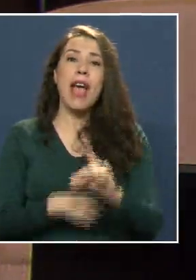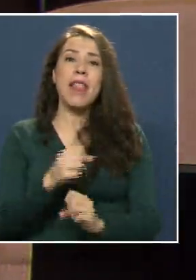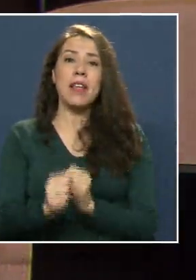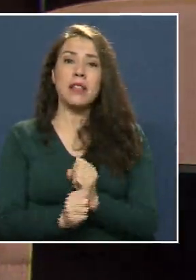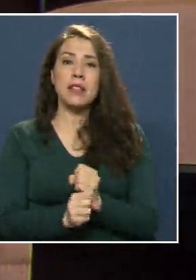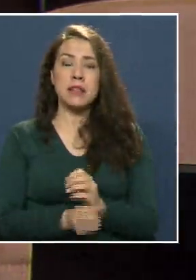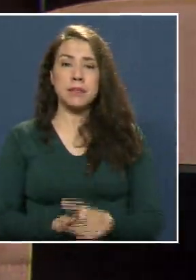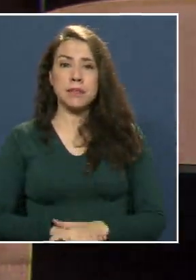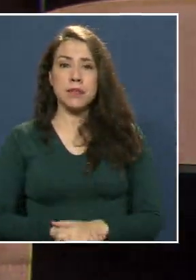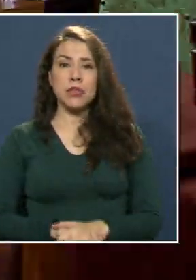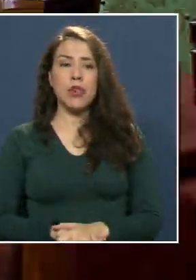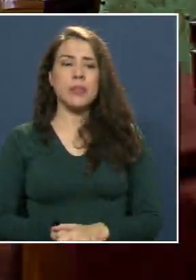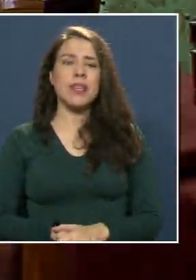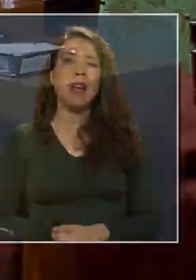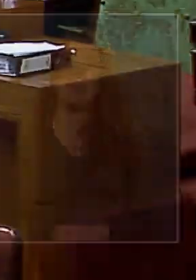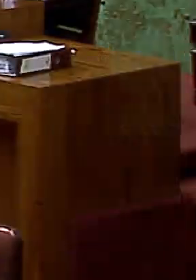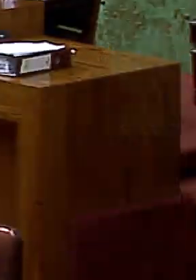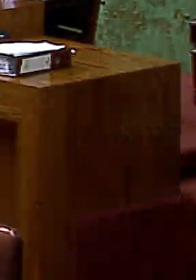Muchas gracias.